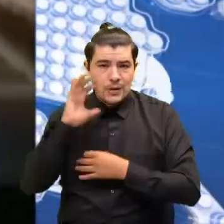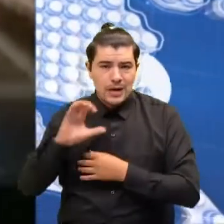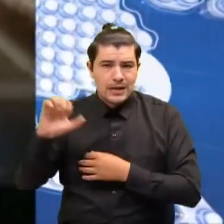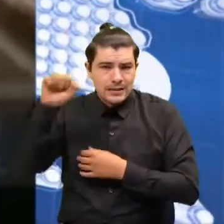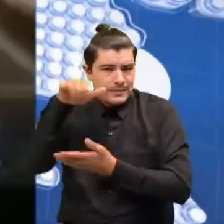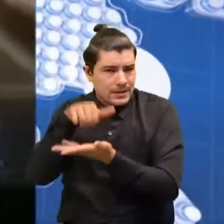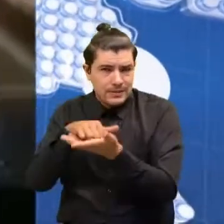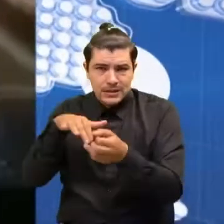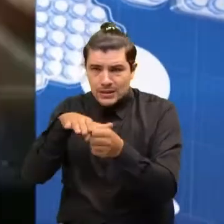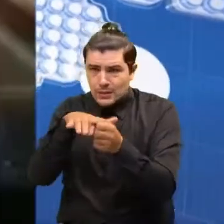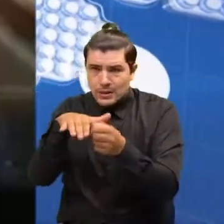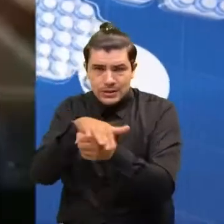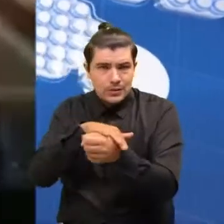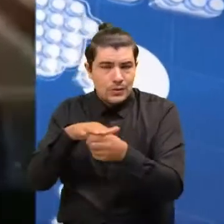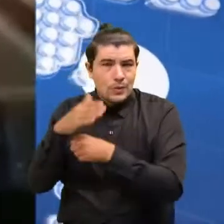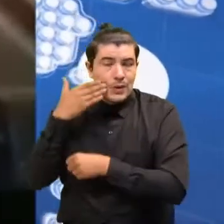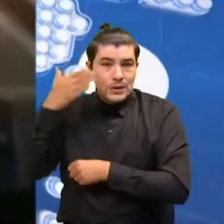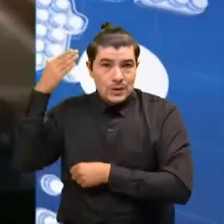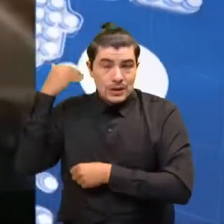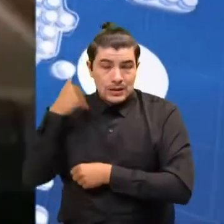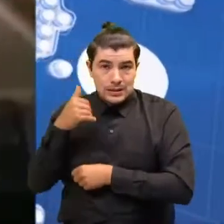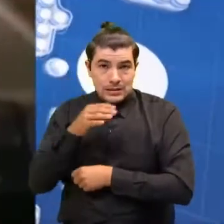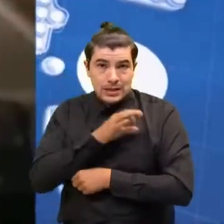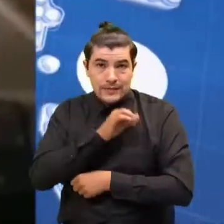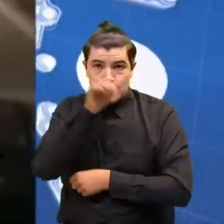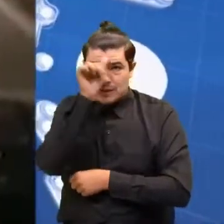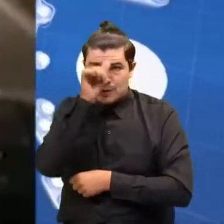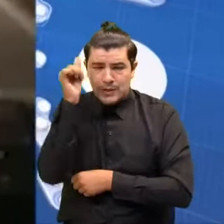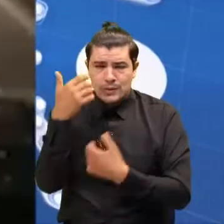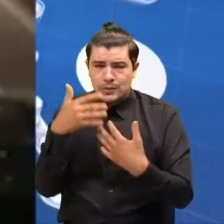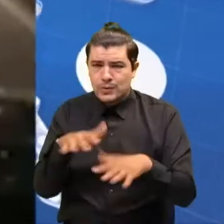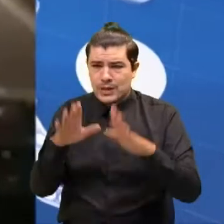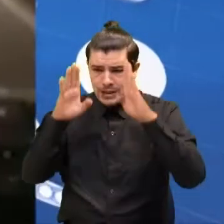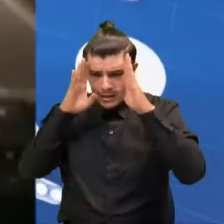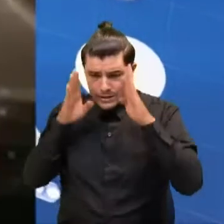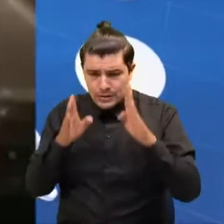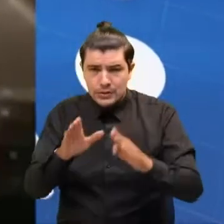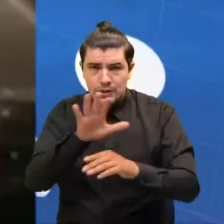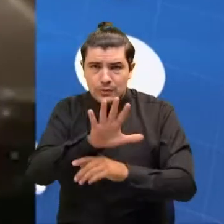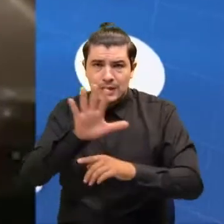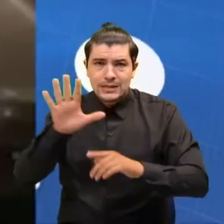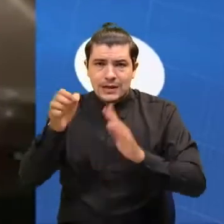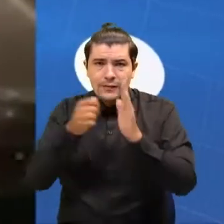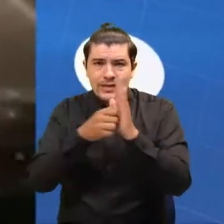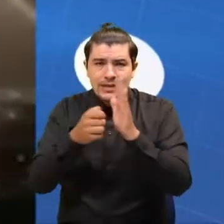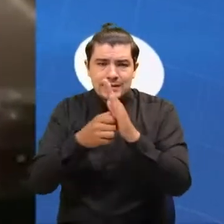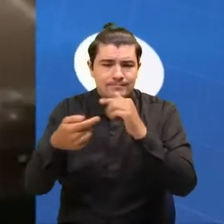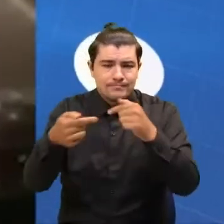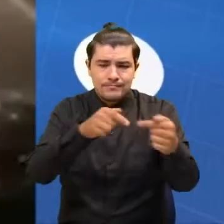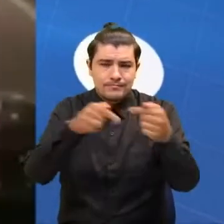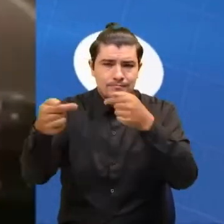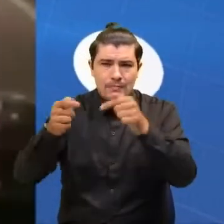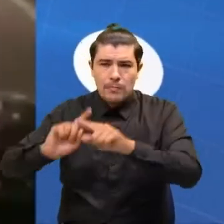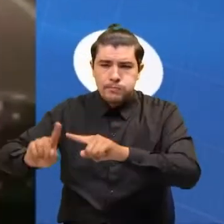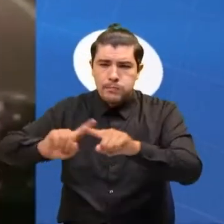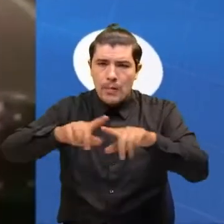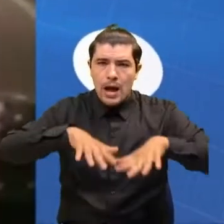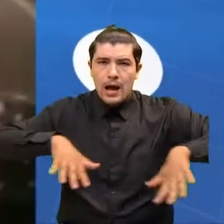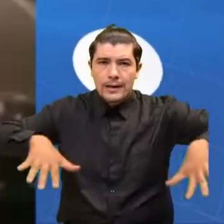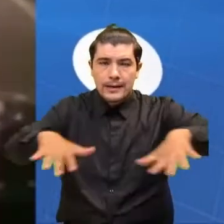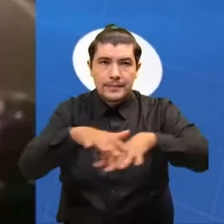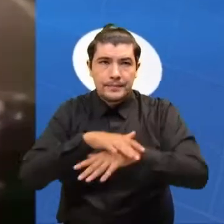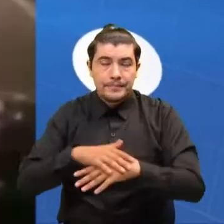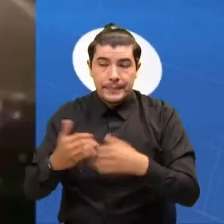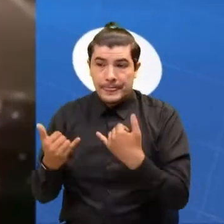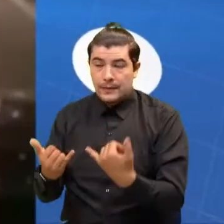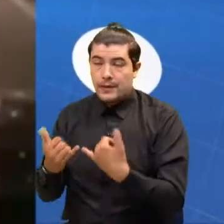el fin de semana las autoridades atendieron un total de 55 riñas. Como un tema a resaltar es los graves problemas de convivencia